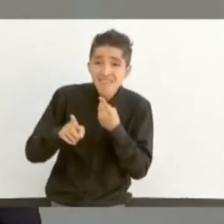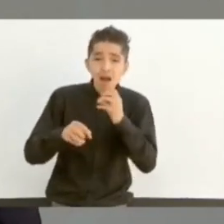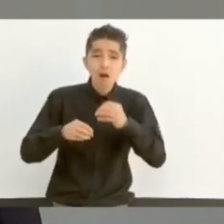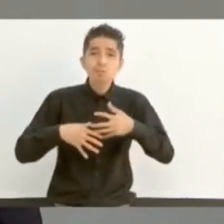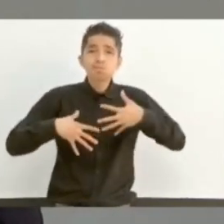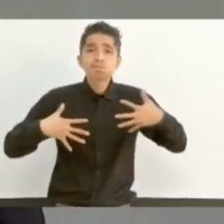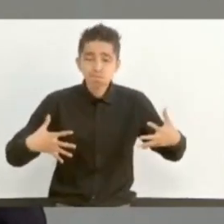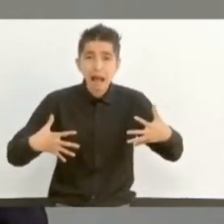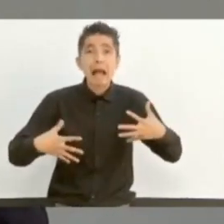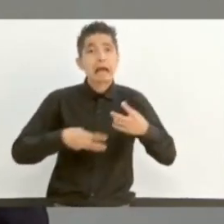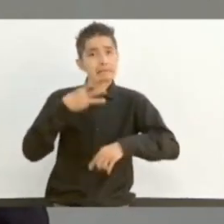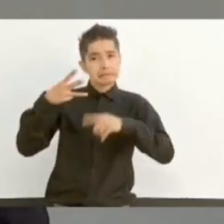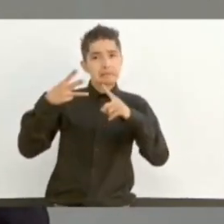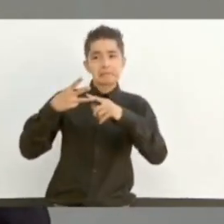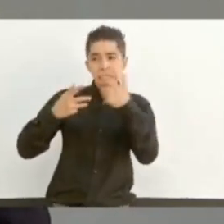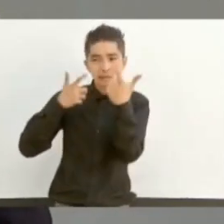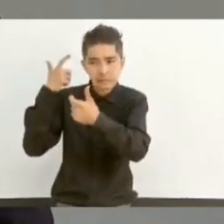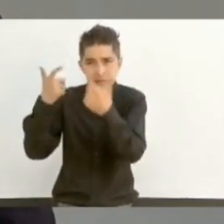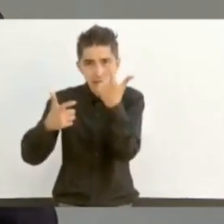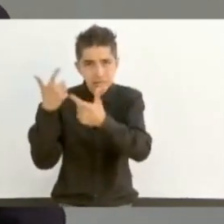obesidad.